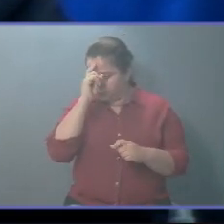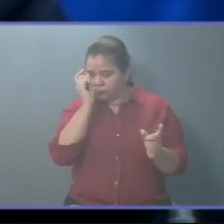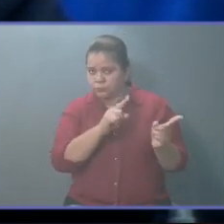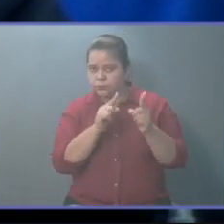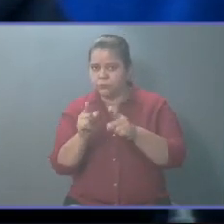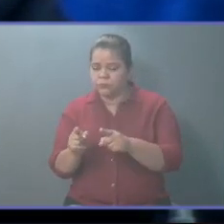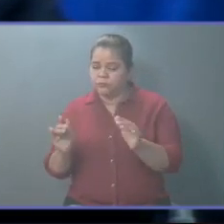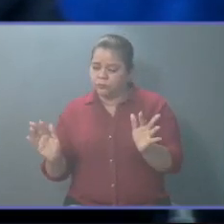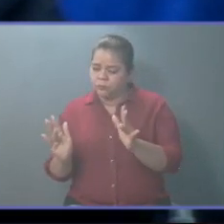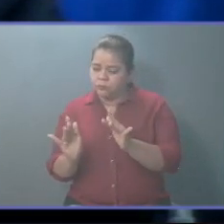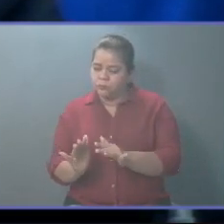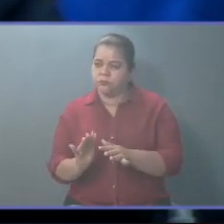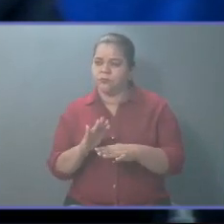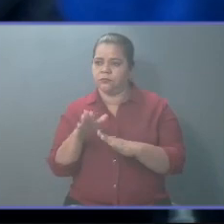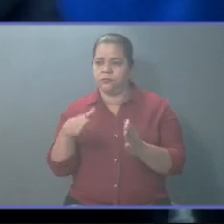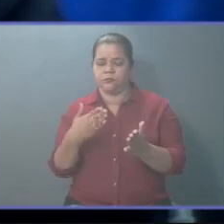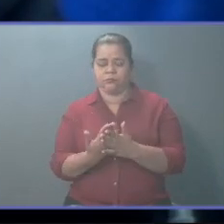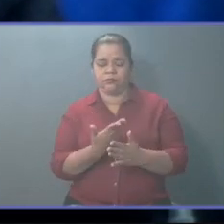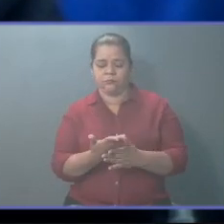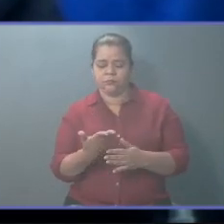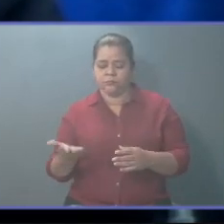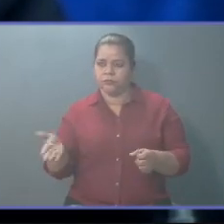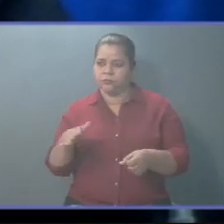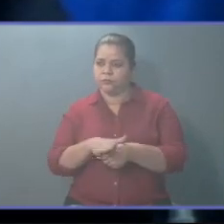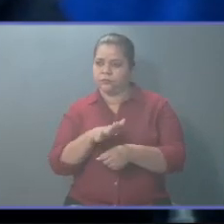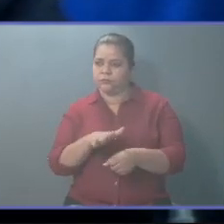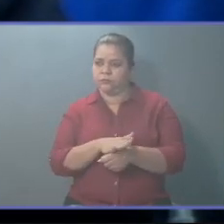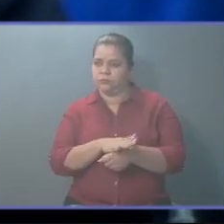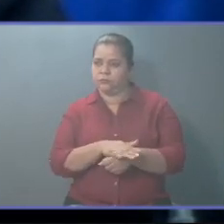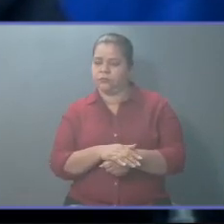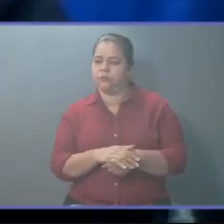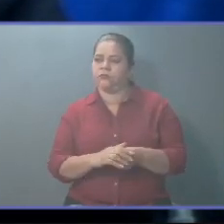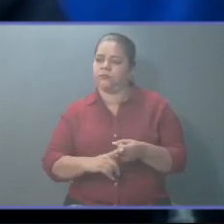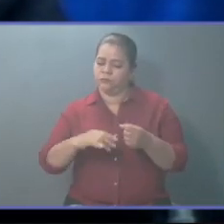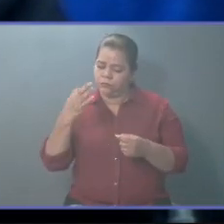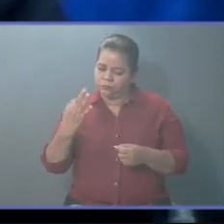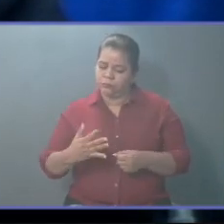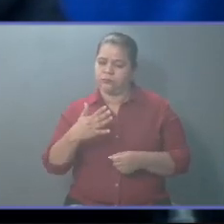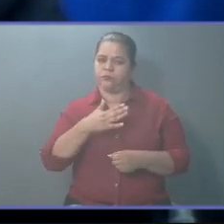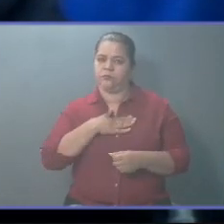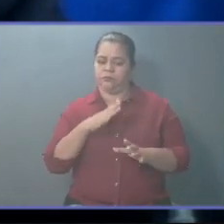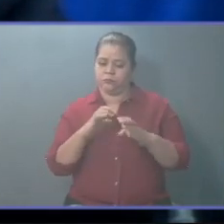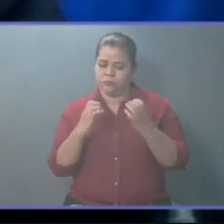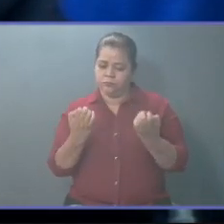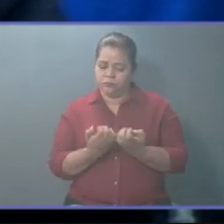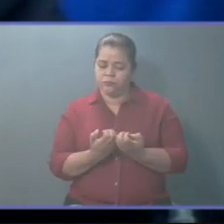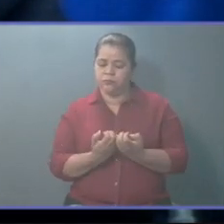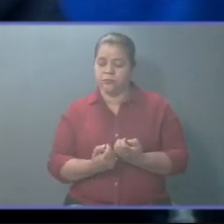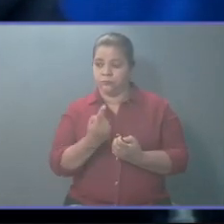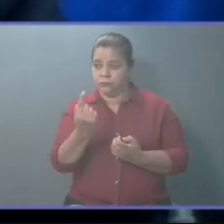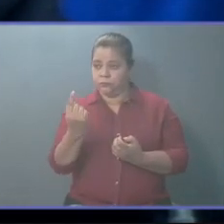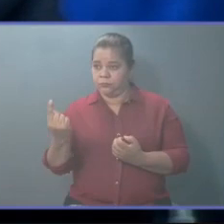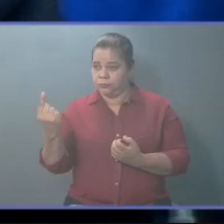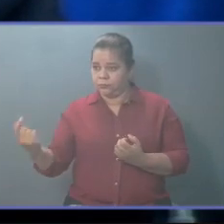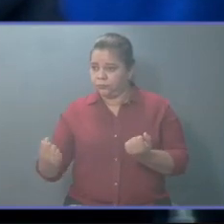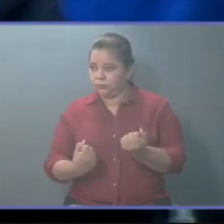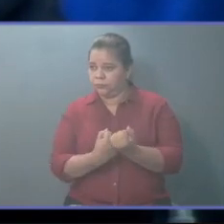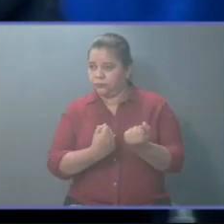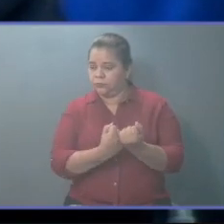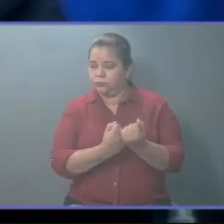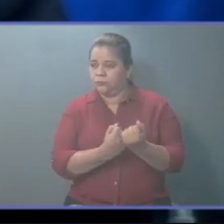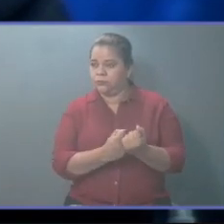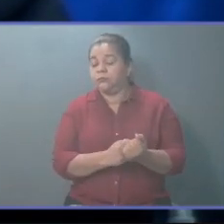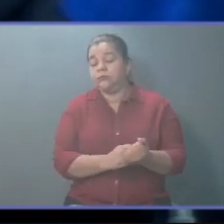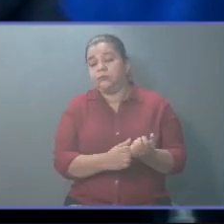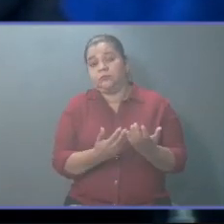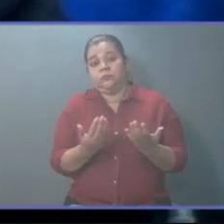ejercer sus reuniones y tener todo el equipo necesario, porque debe haber algún equipo y debe haber algún personal de apoyo, por lo